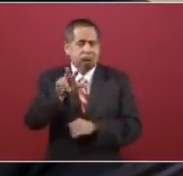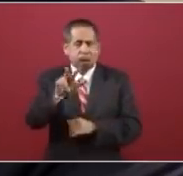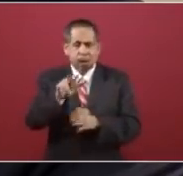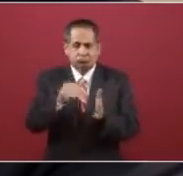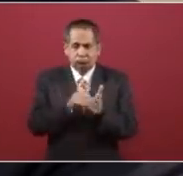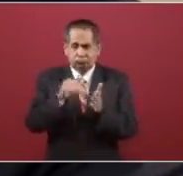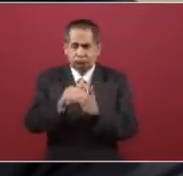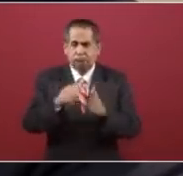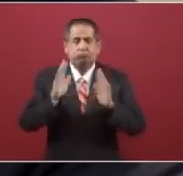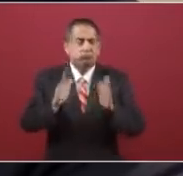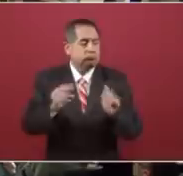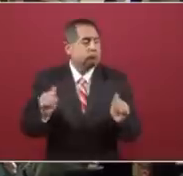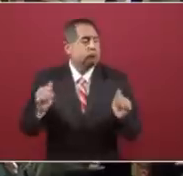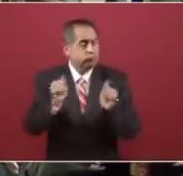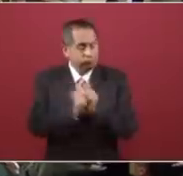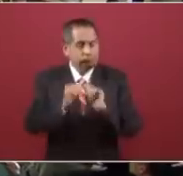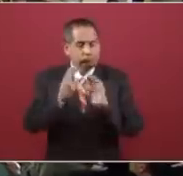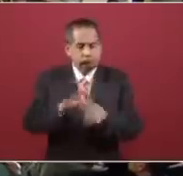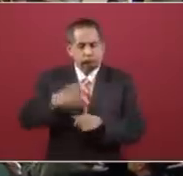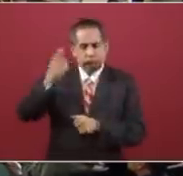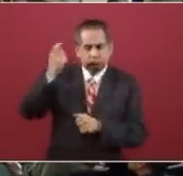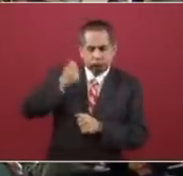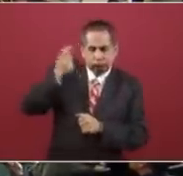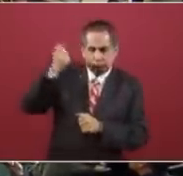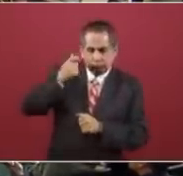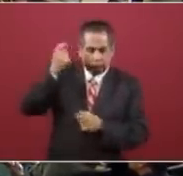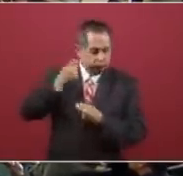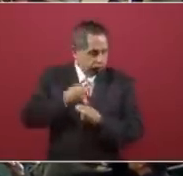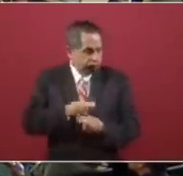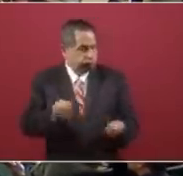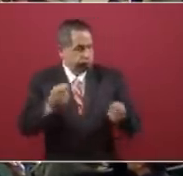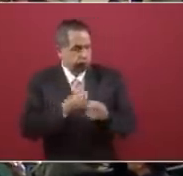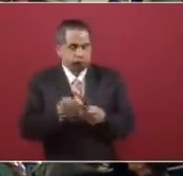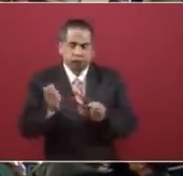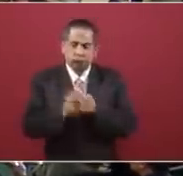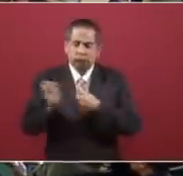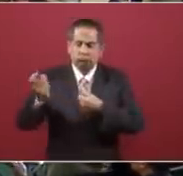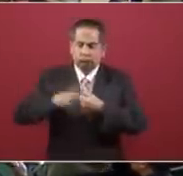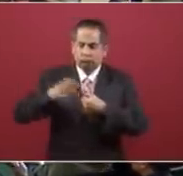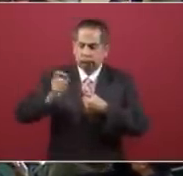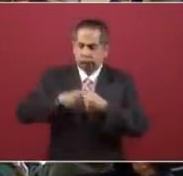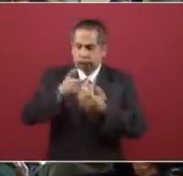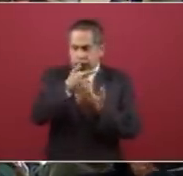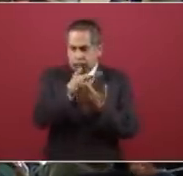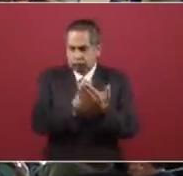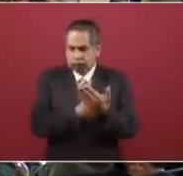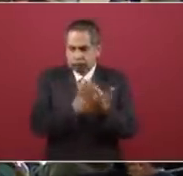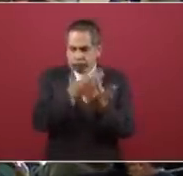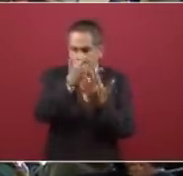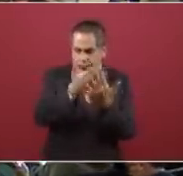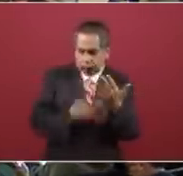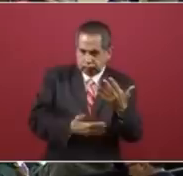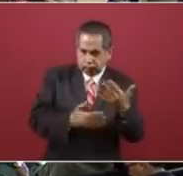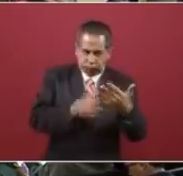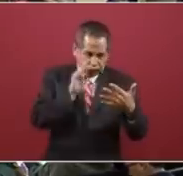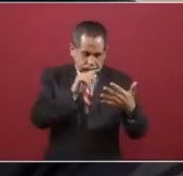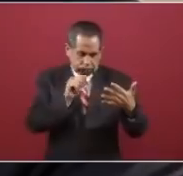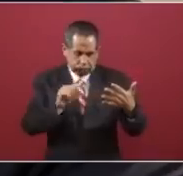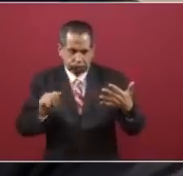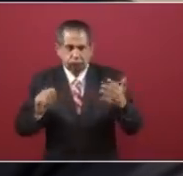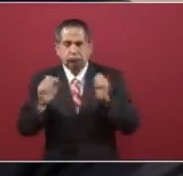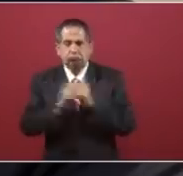de personas que ya estén este inscritas en el padrón y